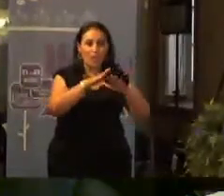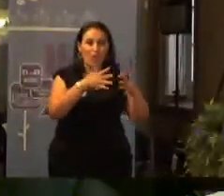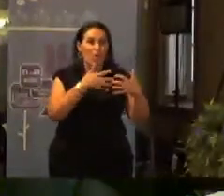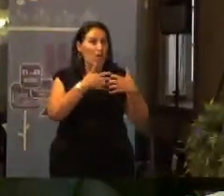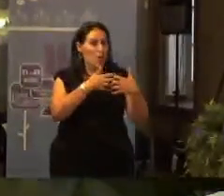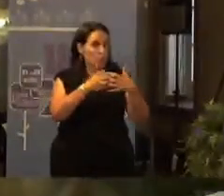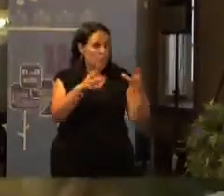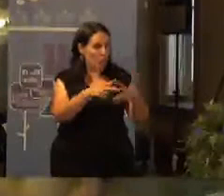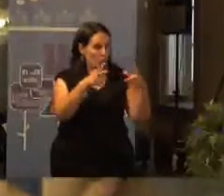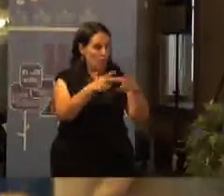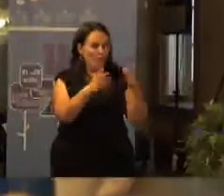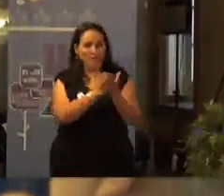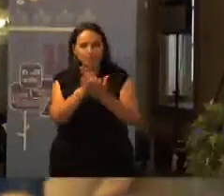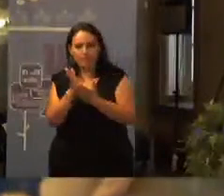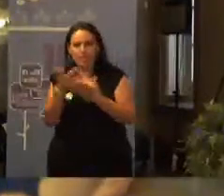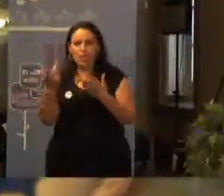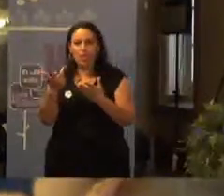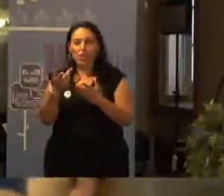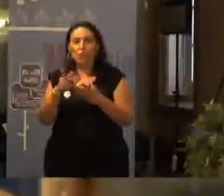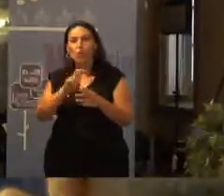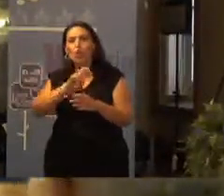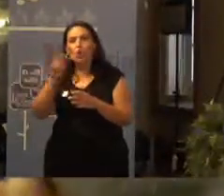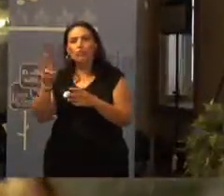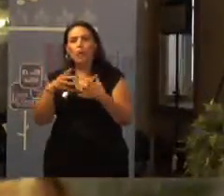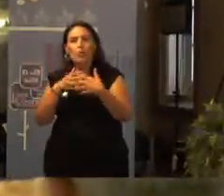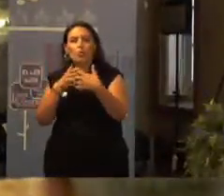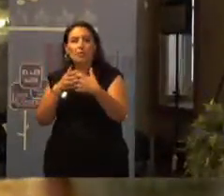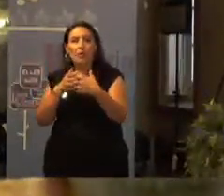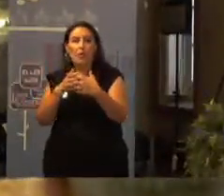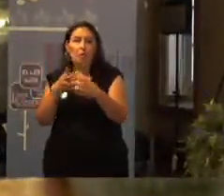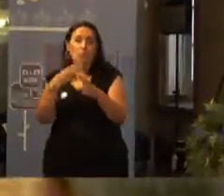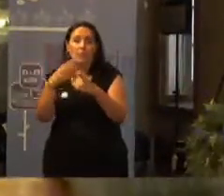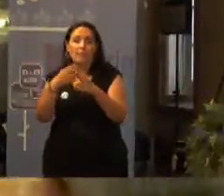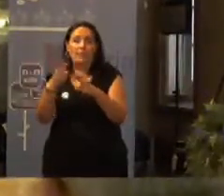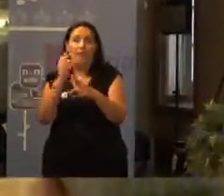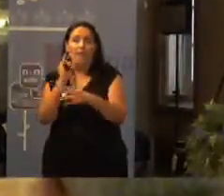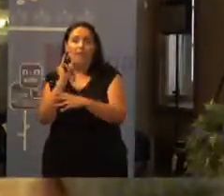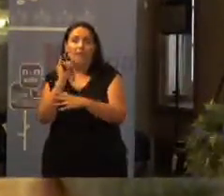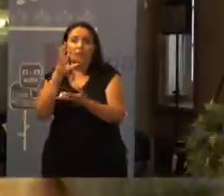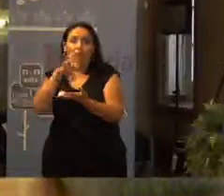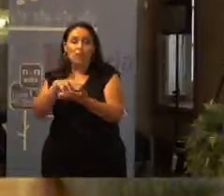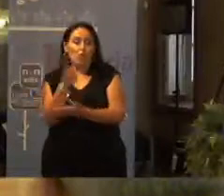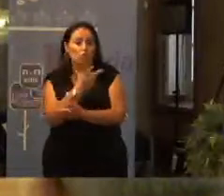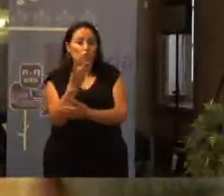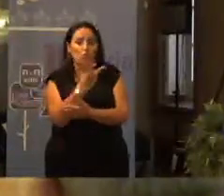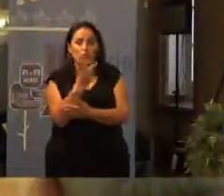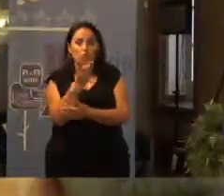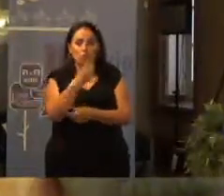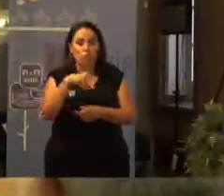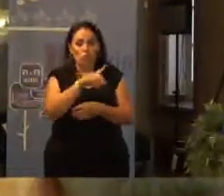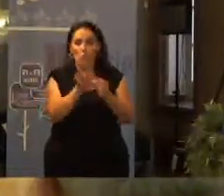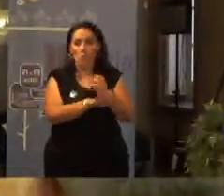social, e, por outra banda, non se gañará a batalla na política institucional. Para min, estas son claves que temos que ter en conta. Por qué?